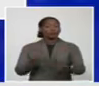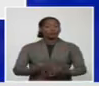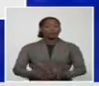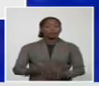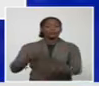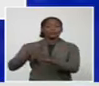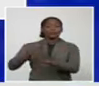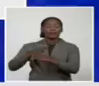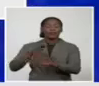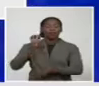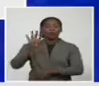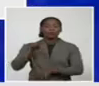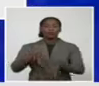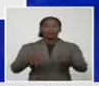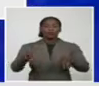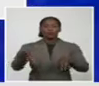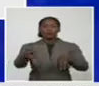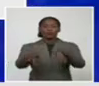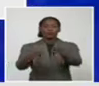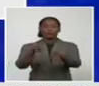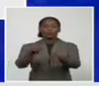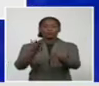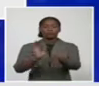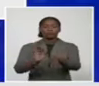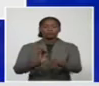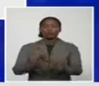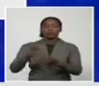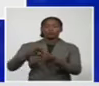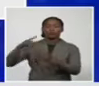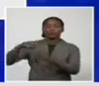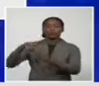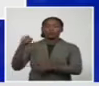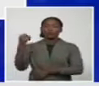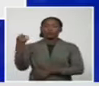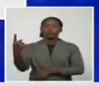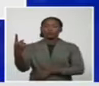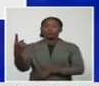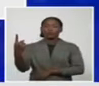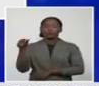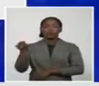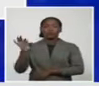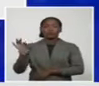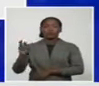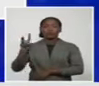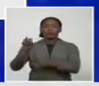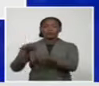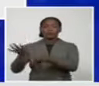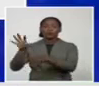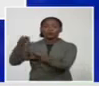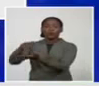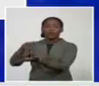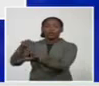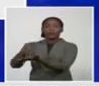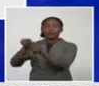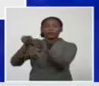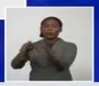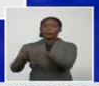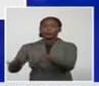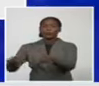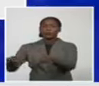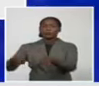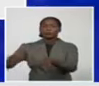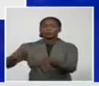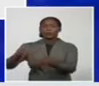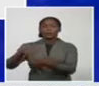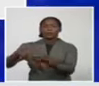4 y en Guantánamo un evento abierto. Y anoche analizábamos en el intercambio